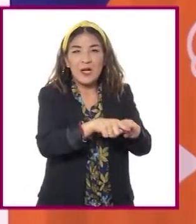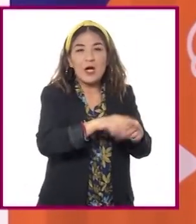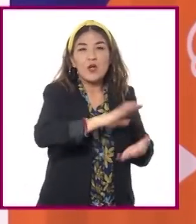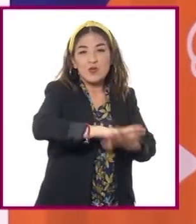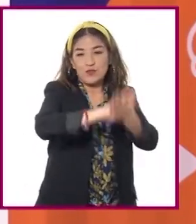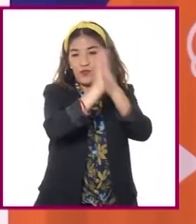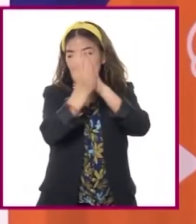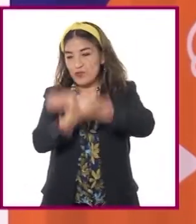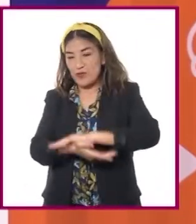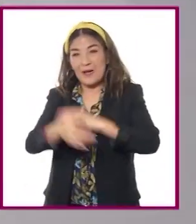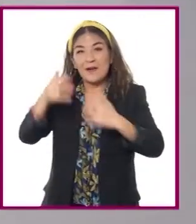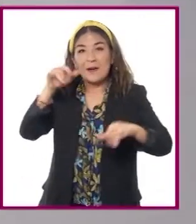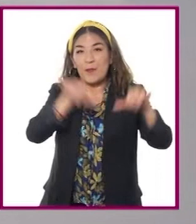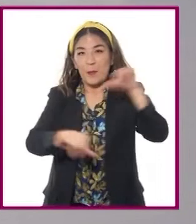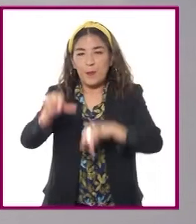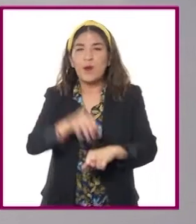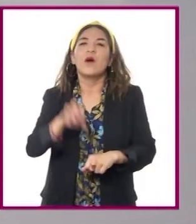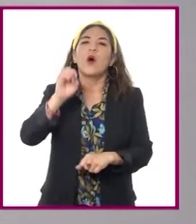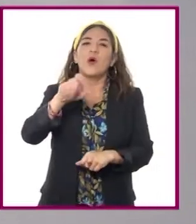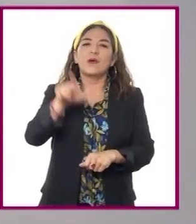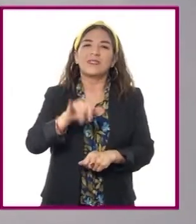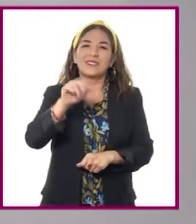comúnmente forma parte un óxido.